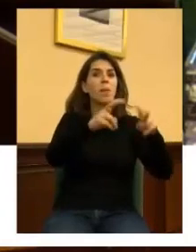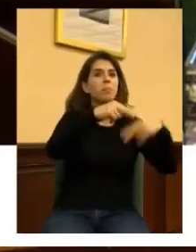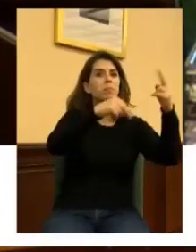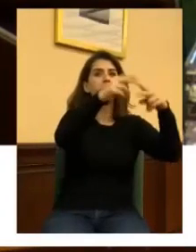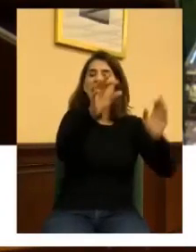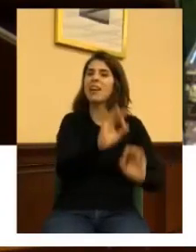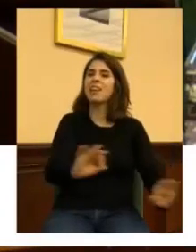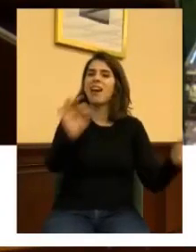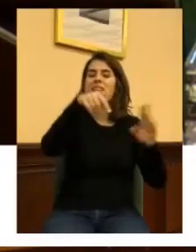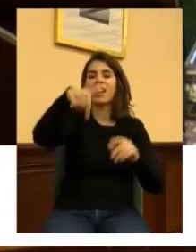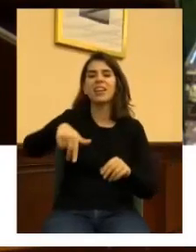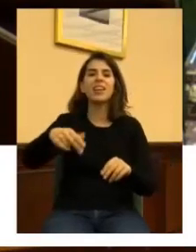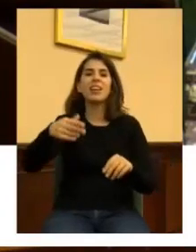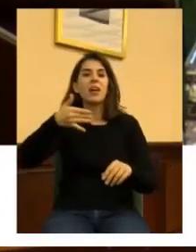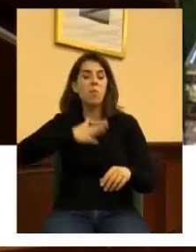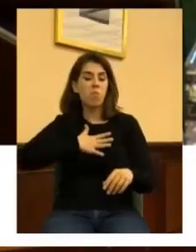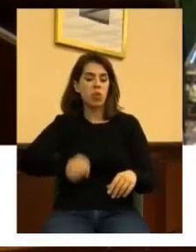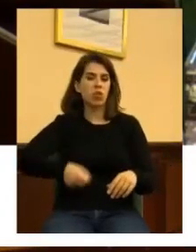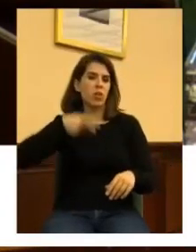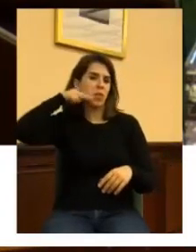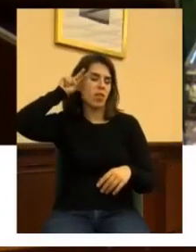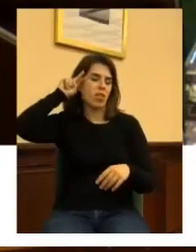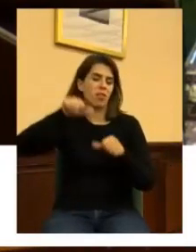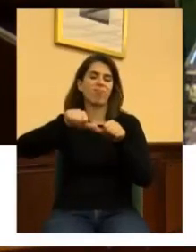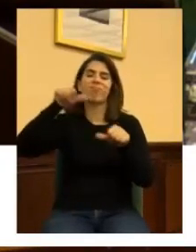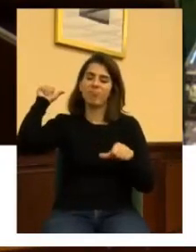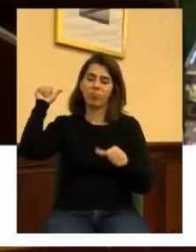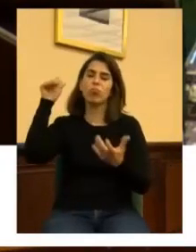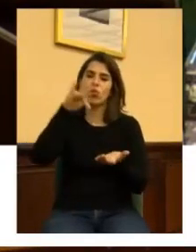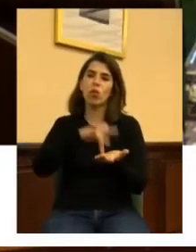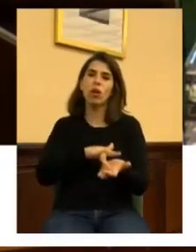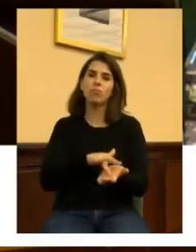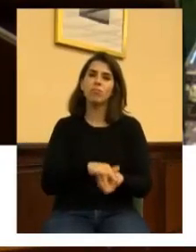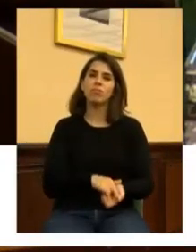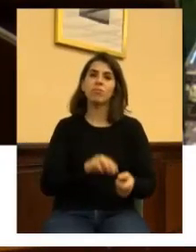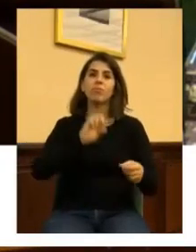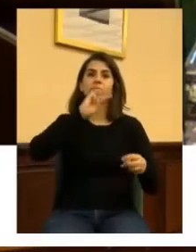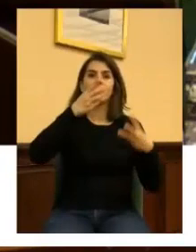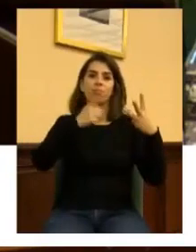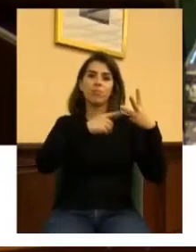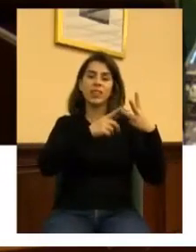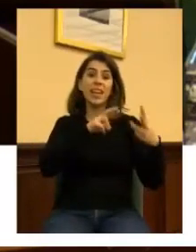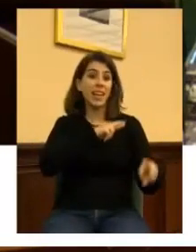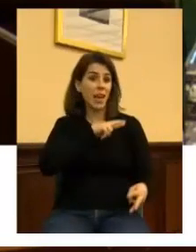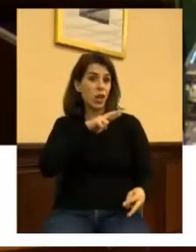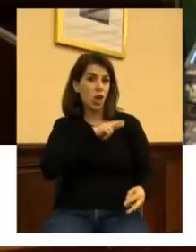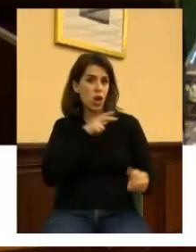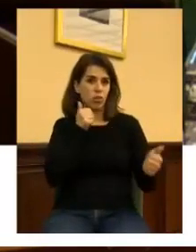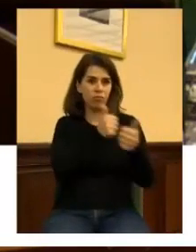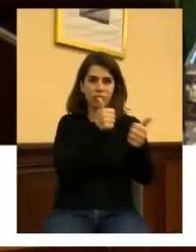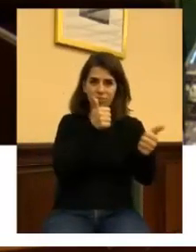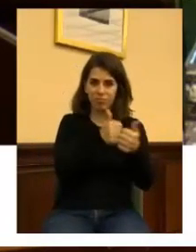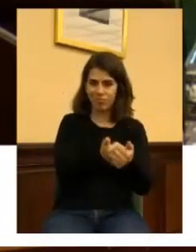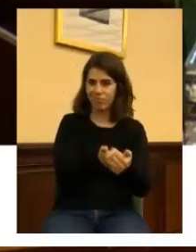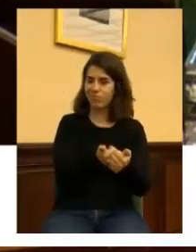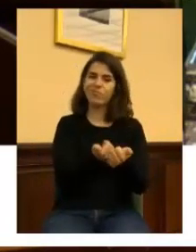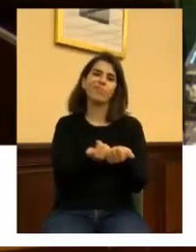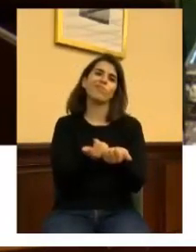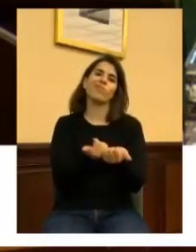algo de experiencia en ese sentido. En tercer lugar, se persigue la religión.